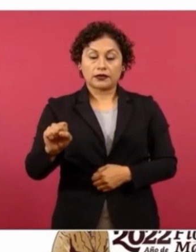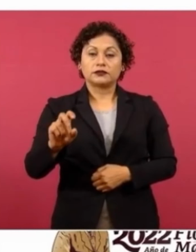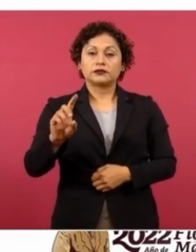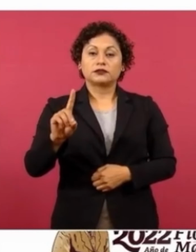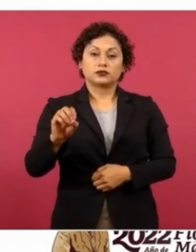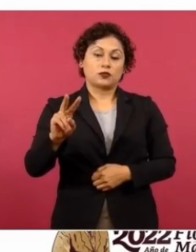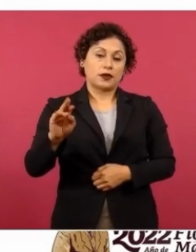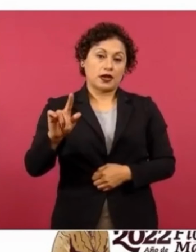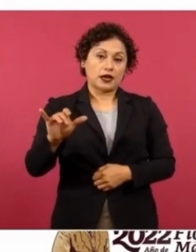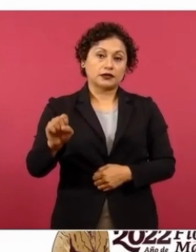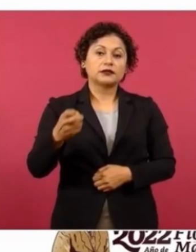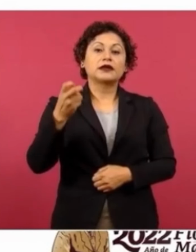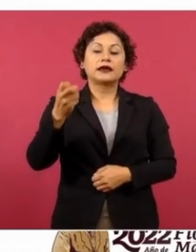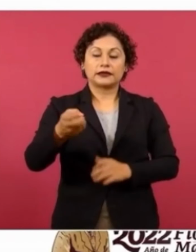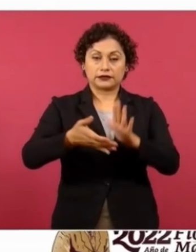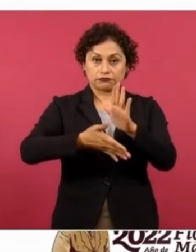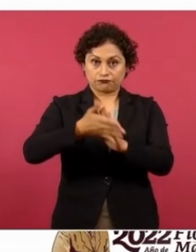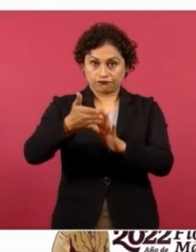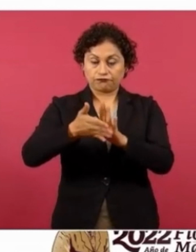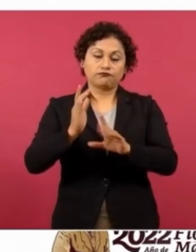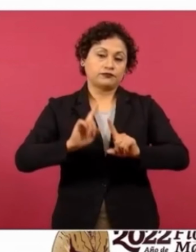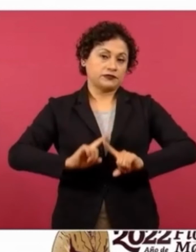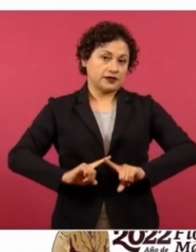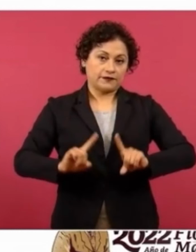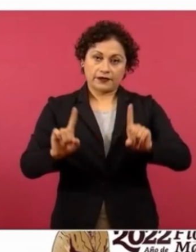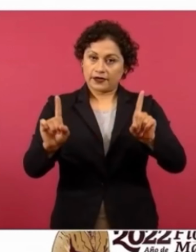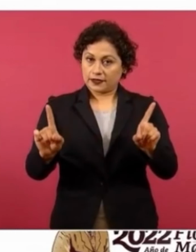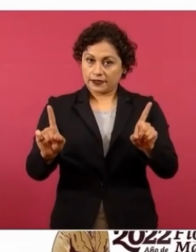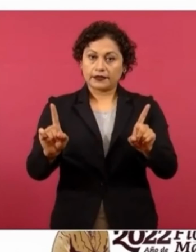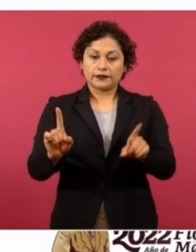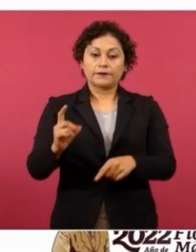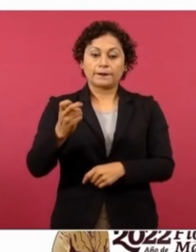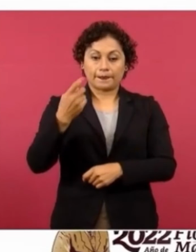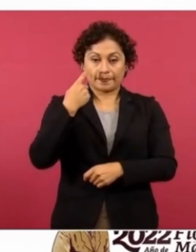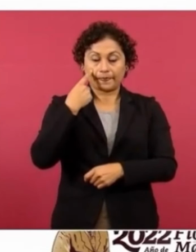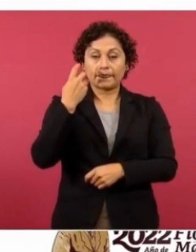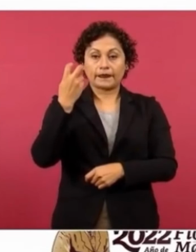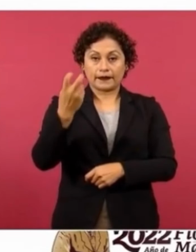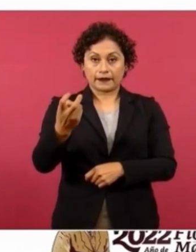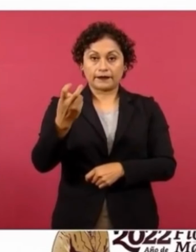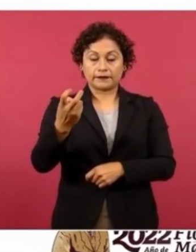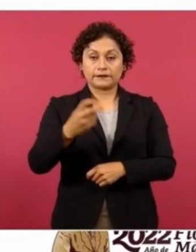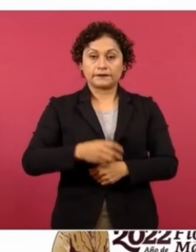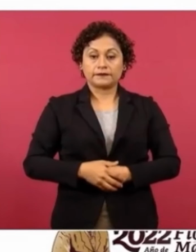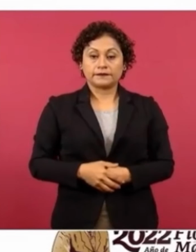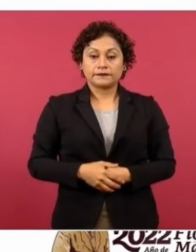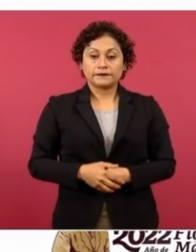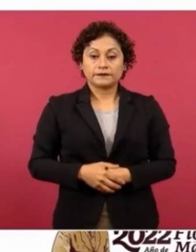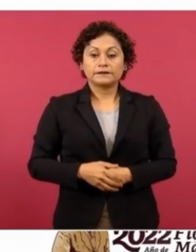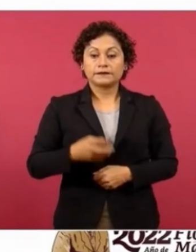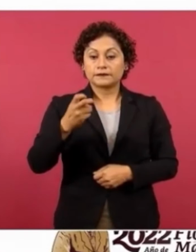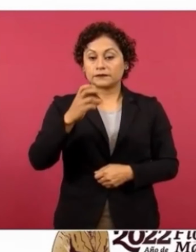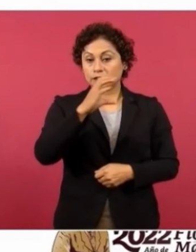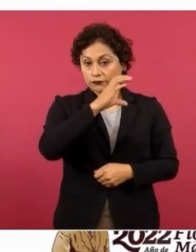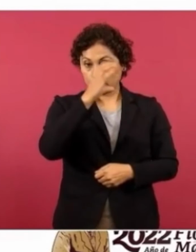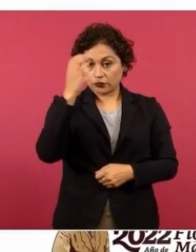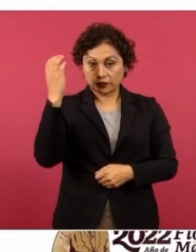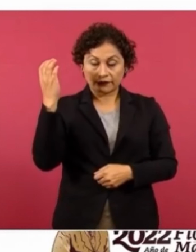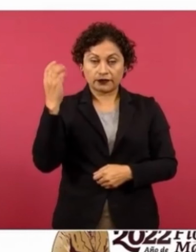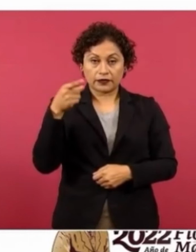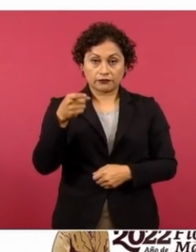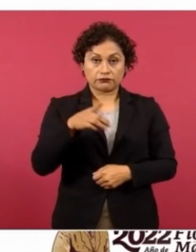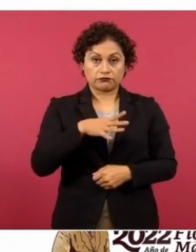un proceso de construcción distinto. Estas son las dovelas que están aquí en la fotografía y